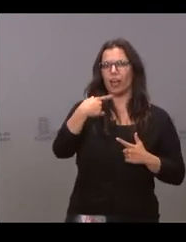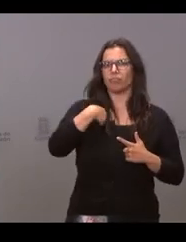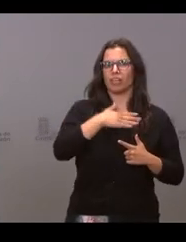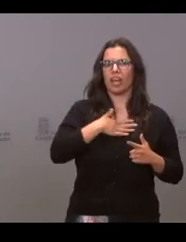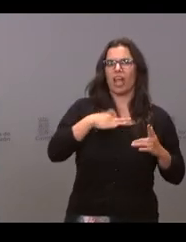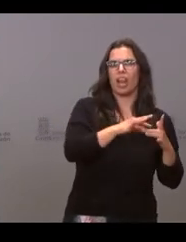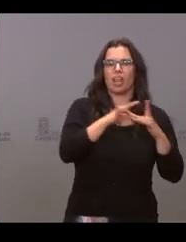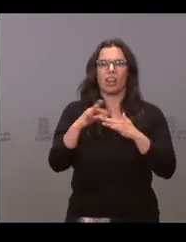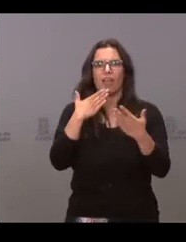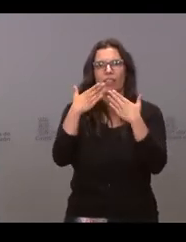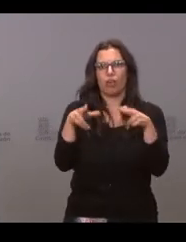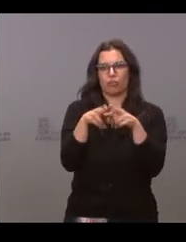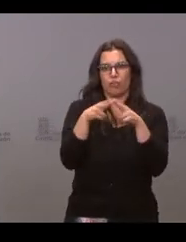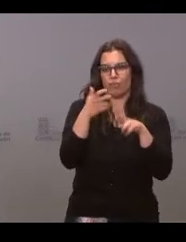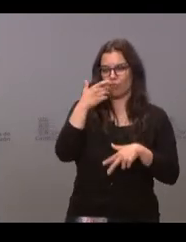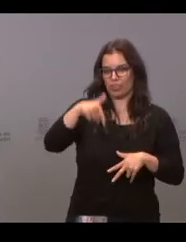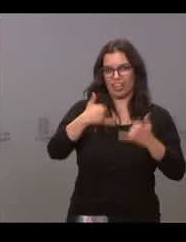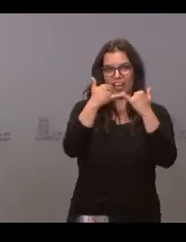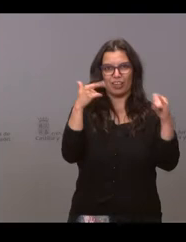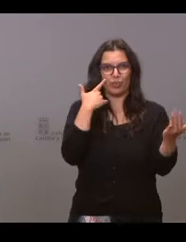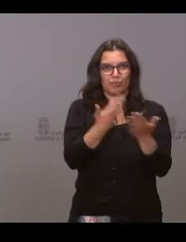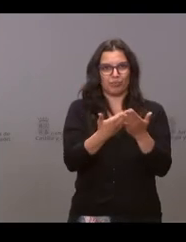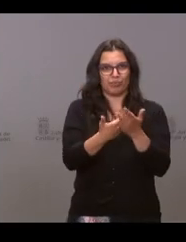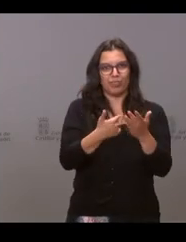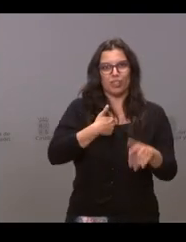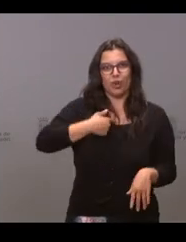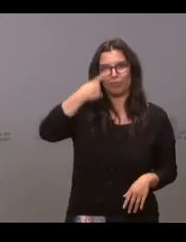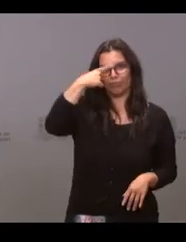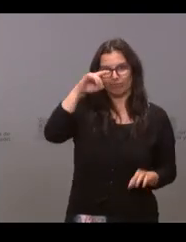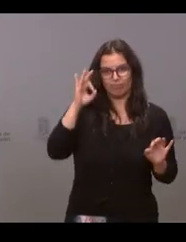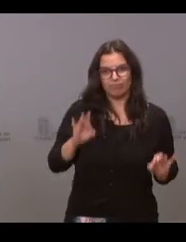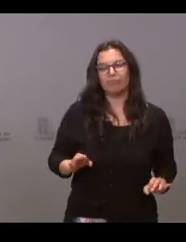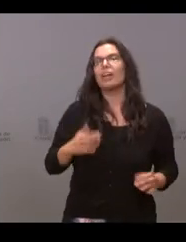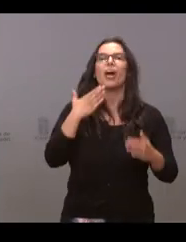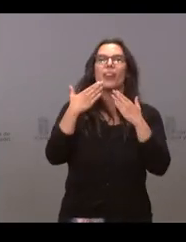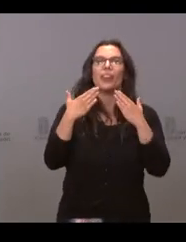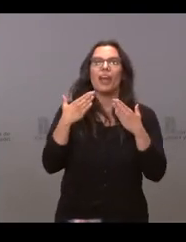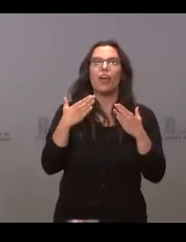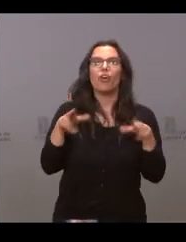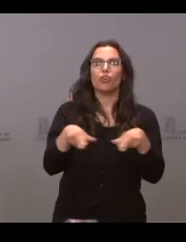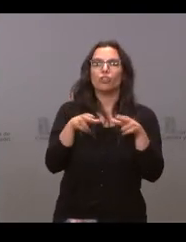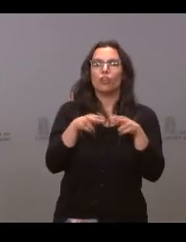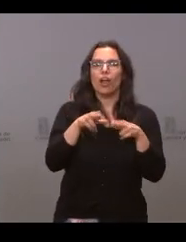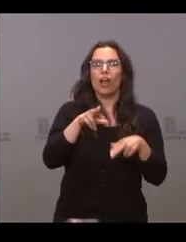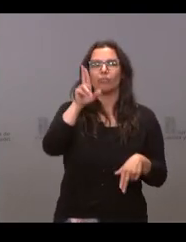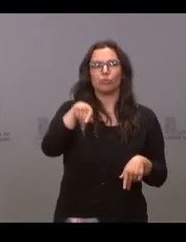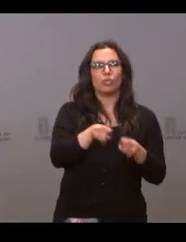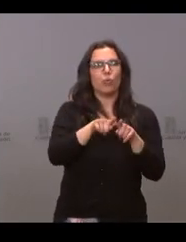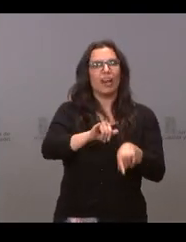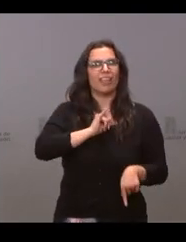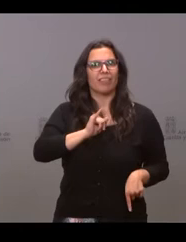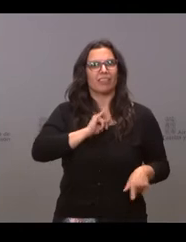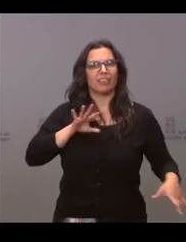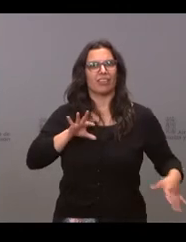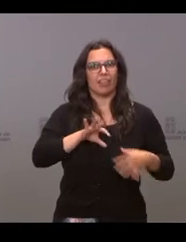queda evidente soy un convencido de que el diálogo social es una seña de identidad de nuestra tierra y a